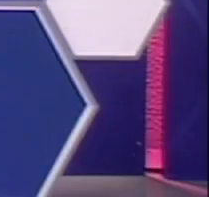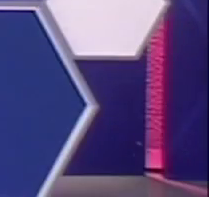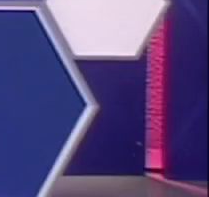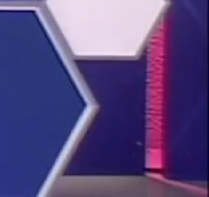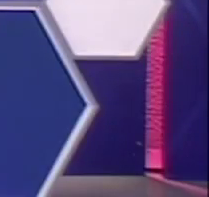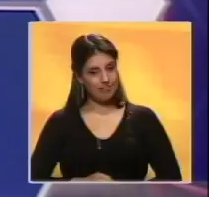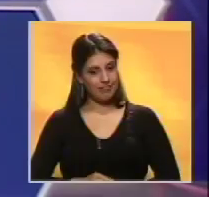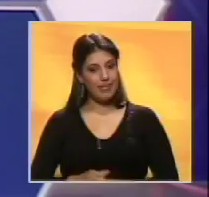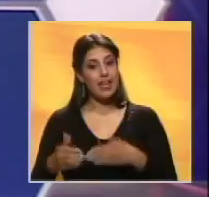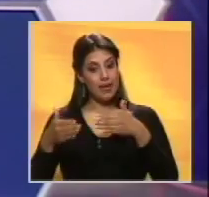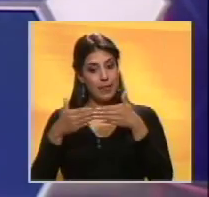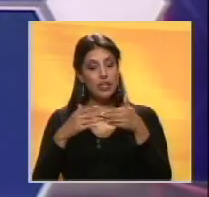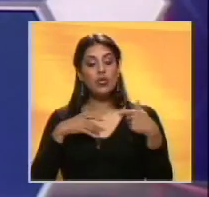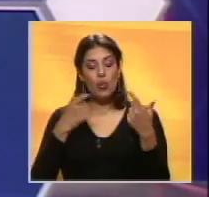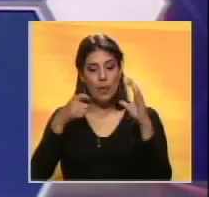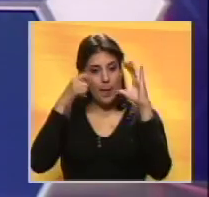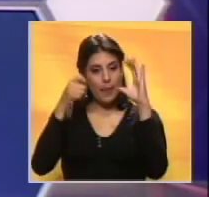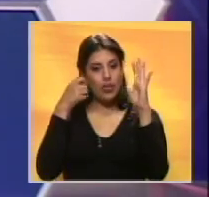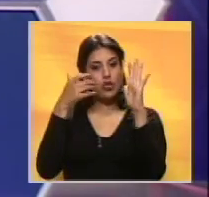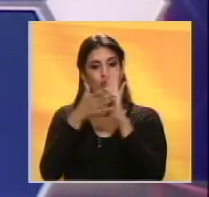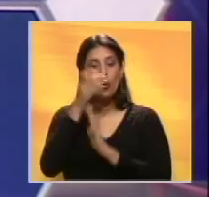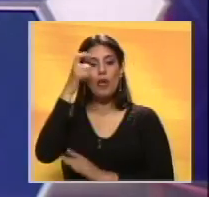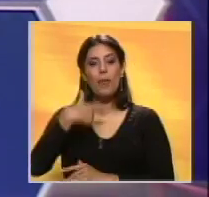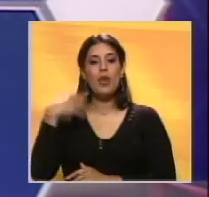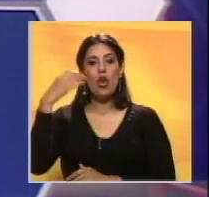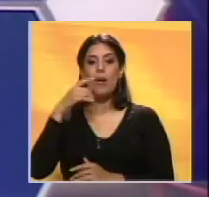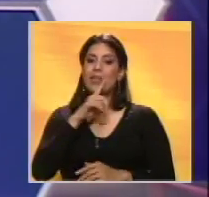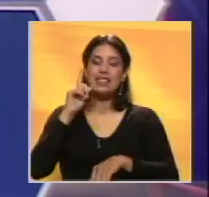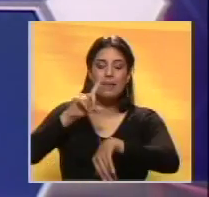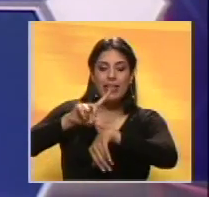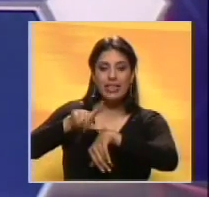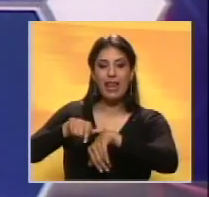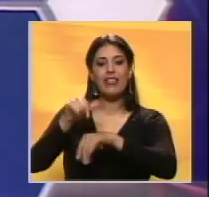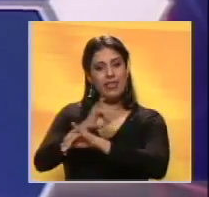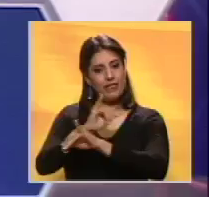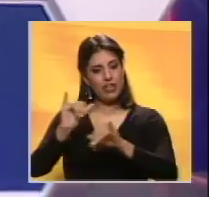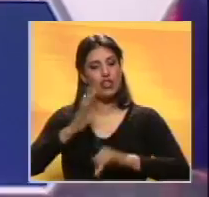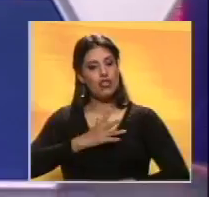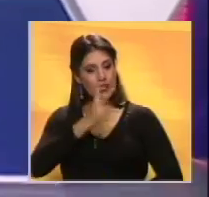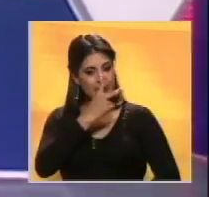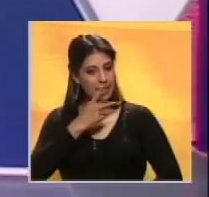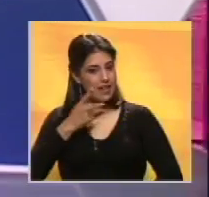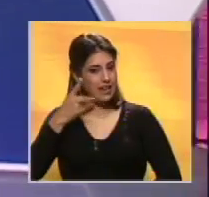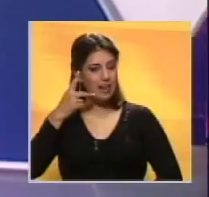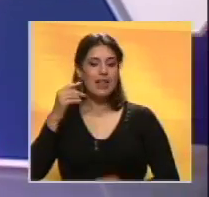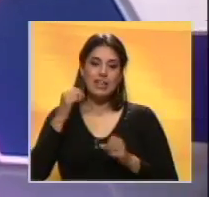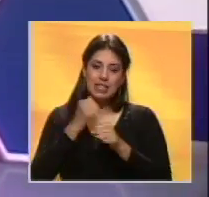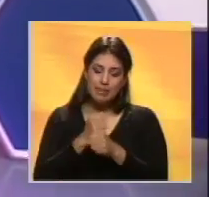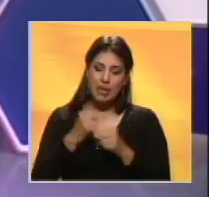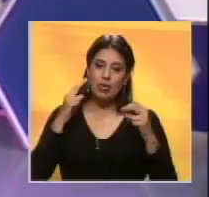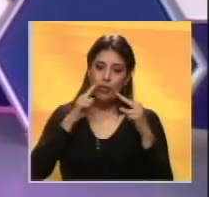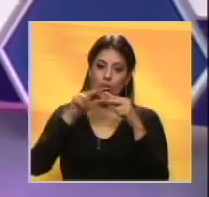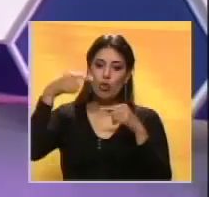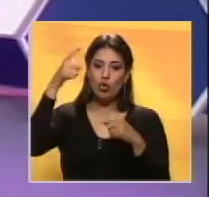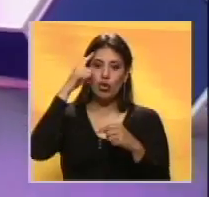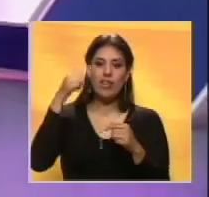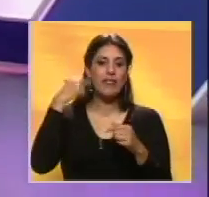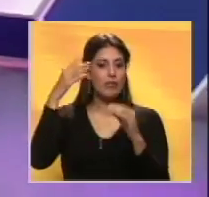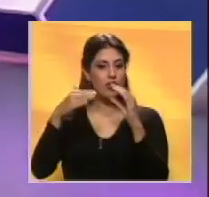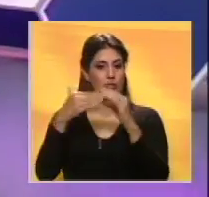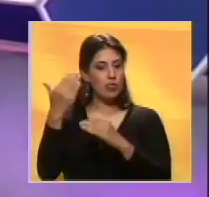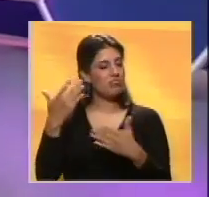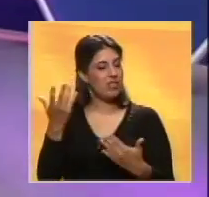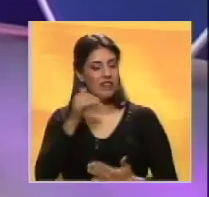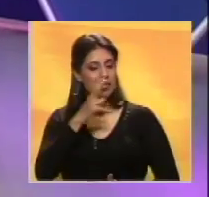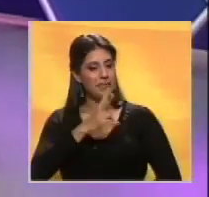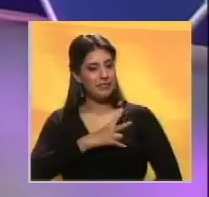Y para cerrar los dejo con el nuevo videoclip de Juanes, Es Tarde. Así llegamos al final, soy Carilis Cuadros y los espero en una próxima emisión de Estrenos y